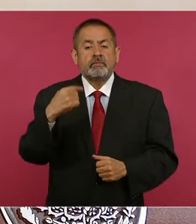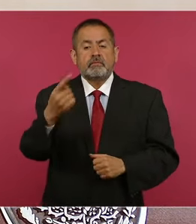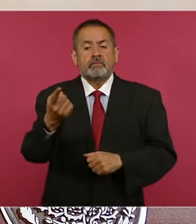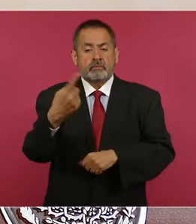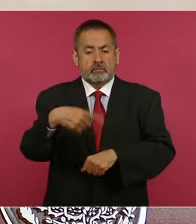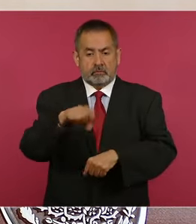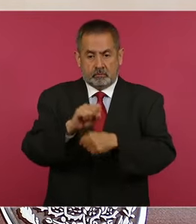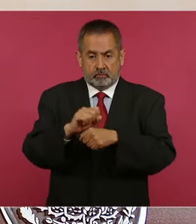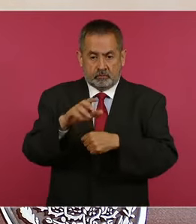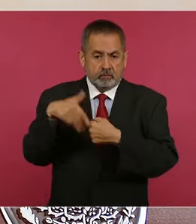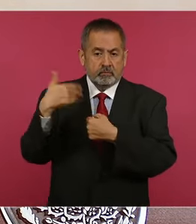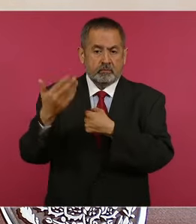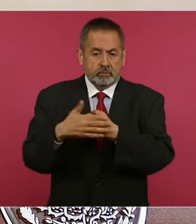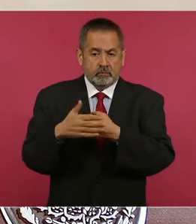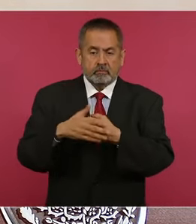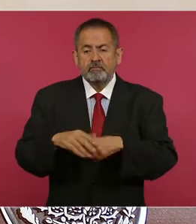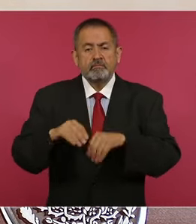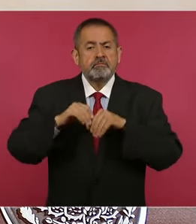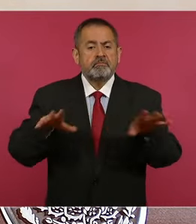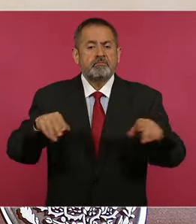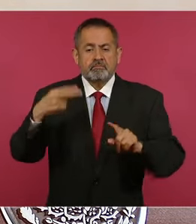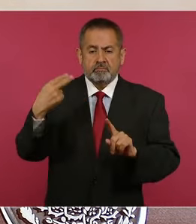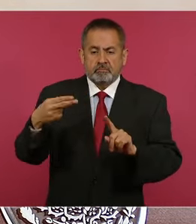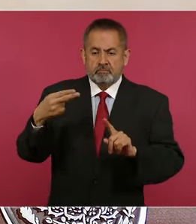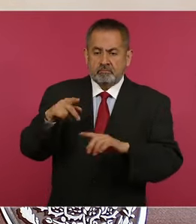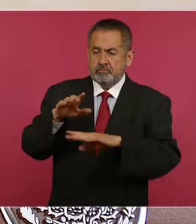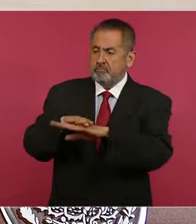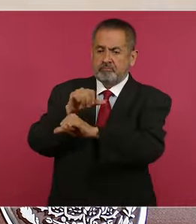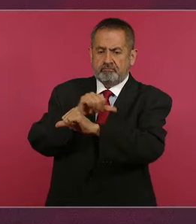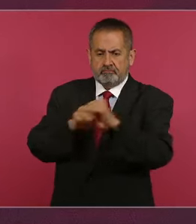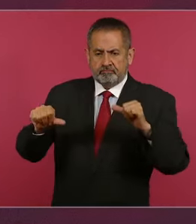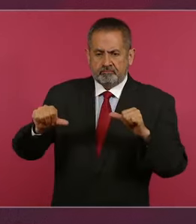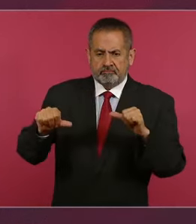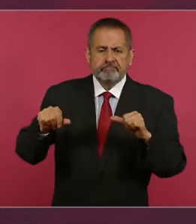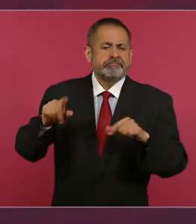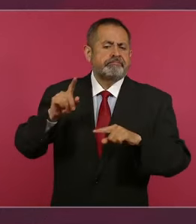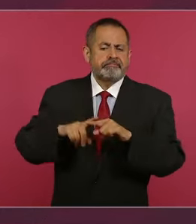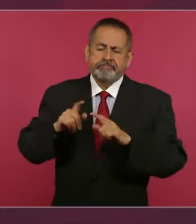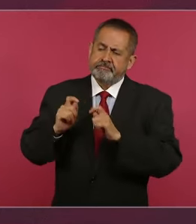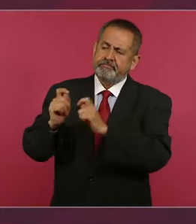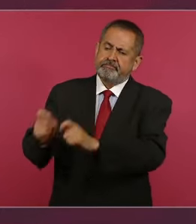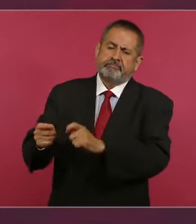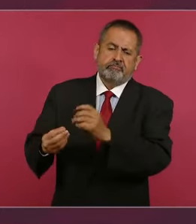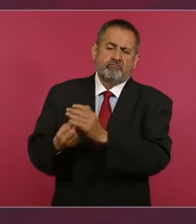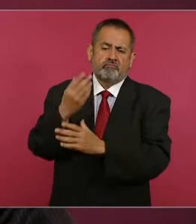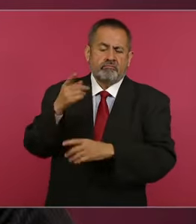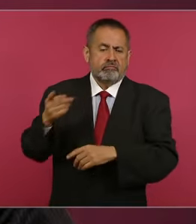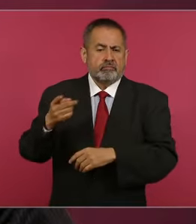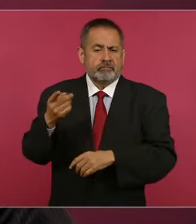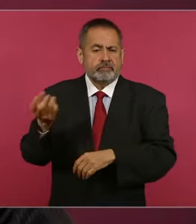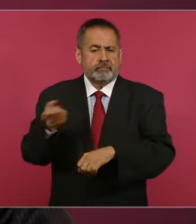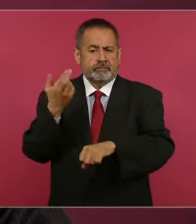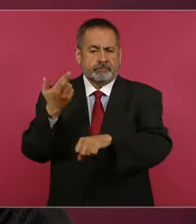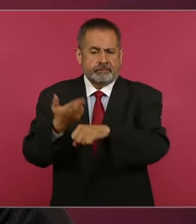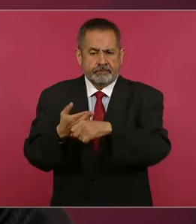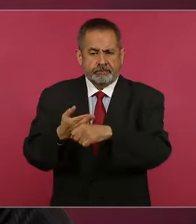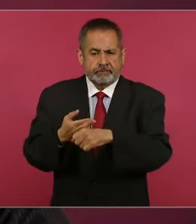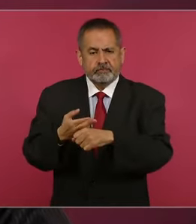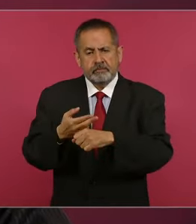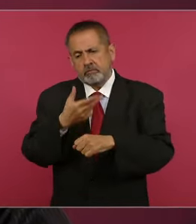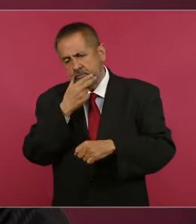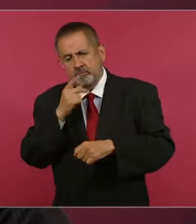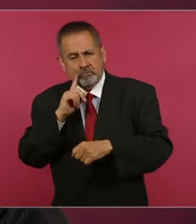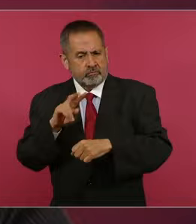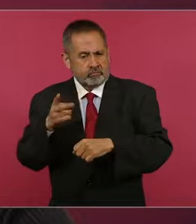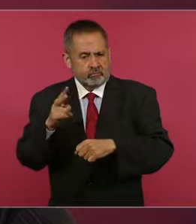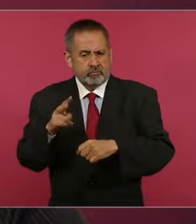próxima ya vamos a dar a conocer quién se va a quedar de secretario o